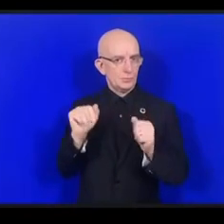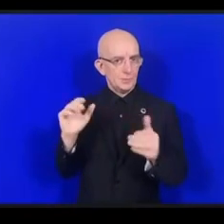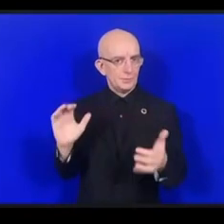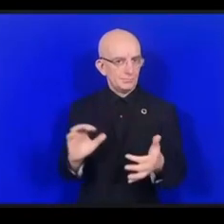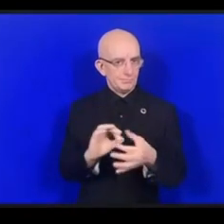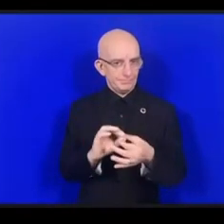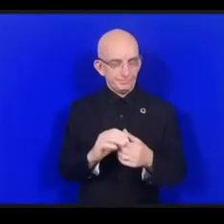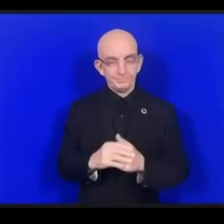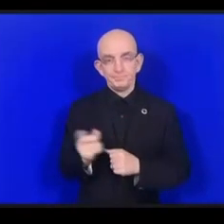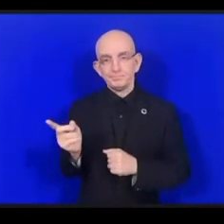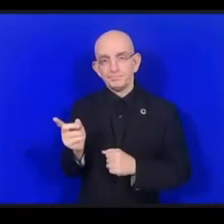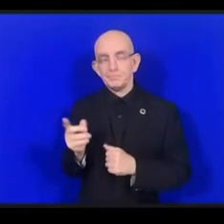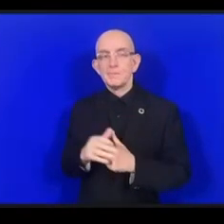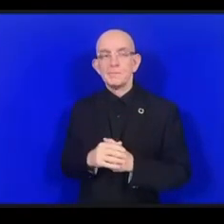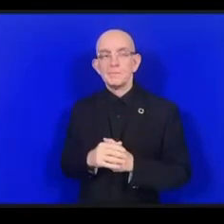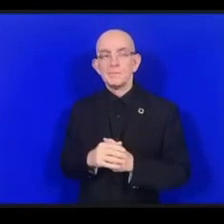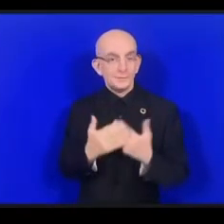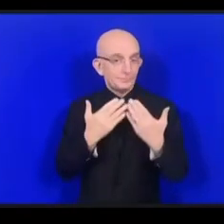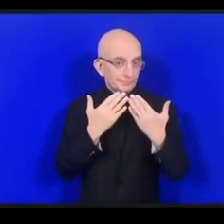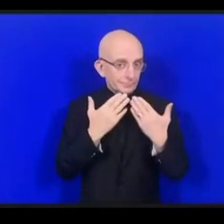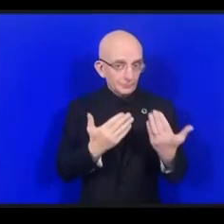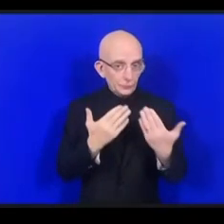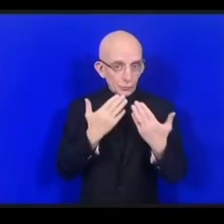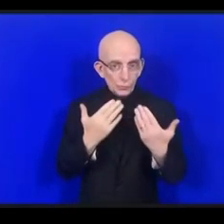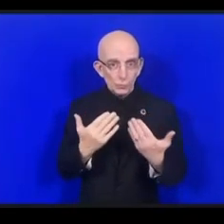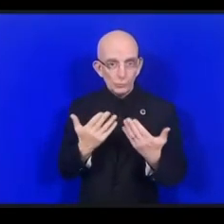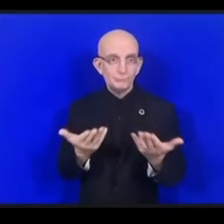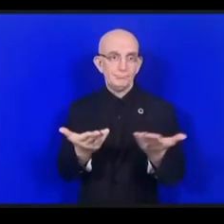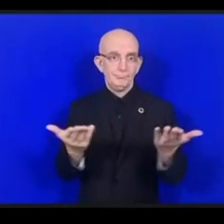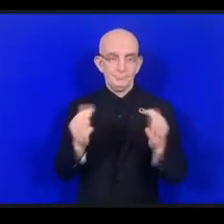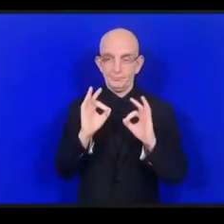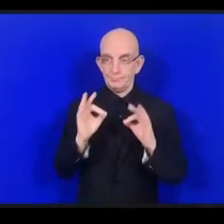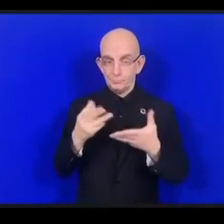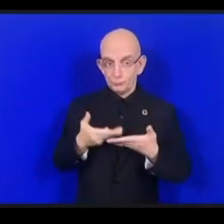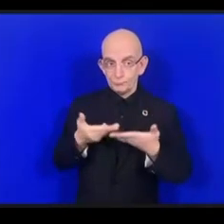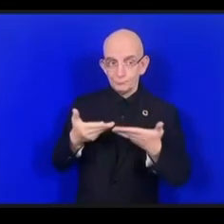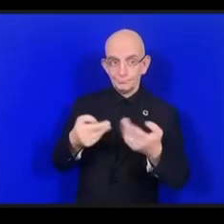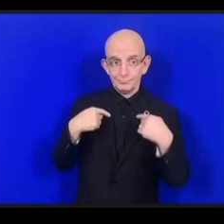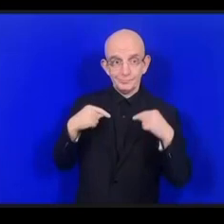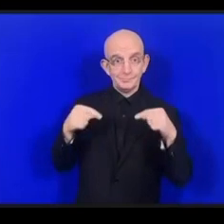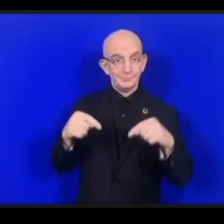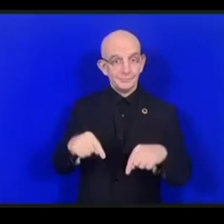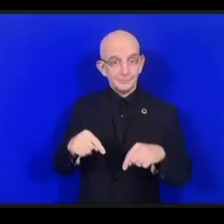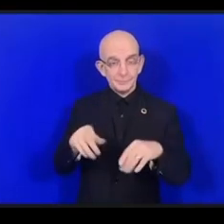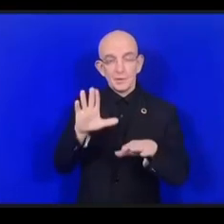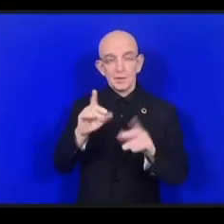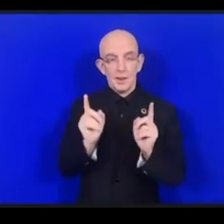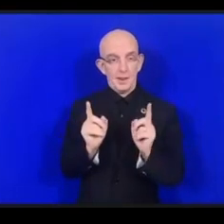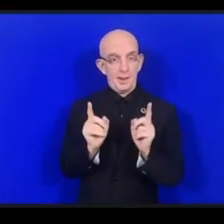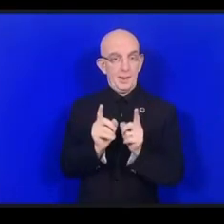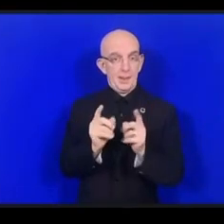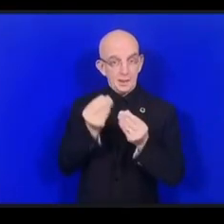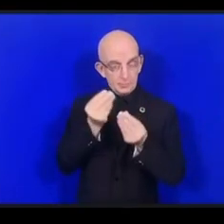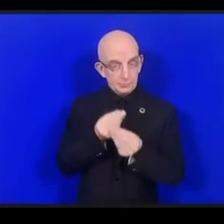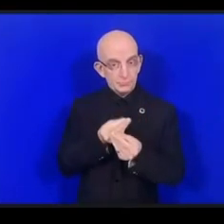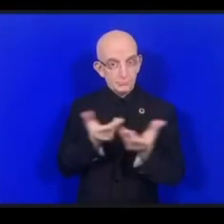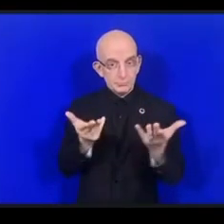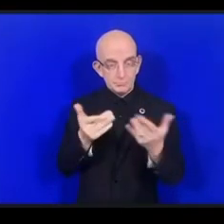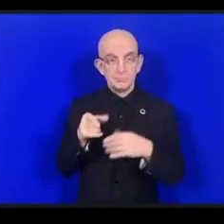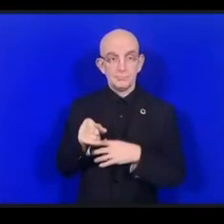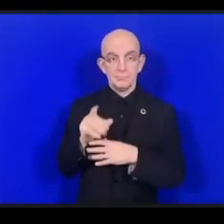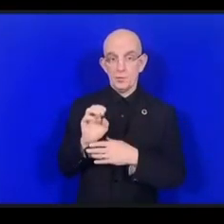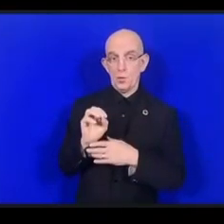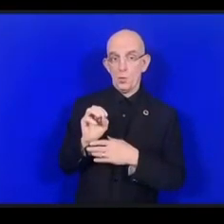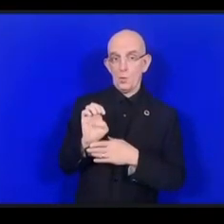asistir aquí Hoy quería brevemente decir simplemente que la oer la condición domaica de